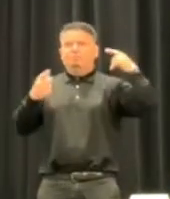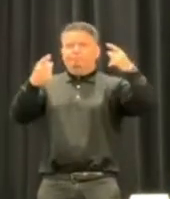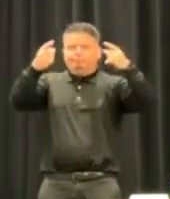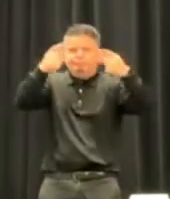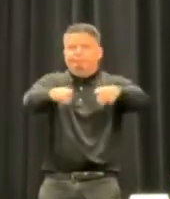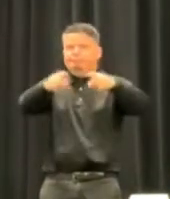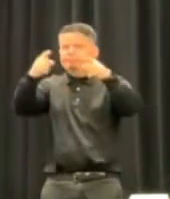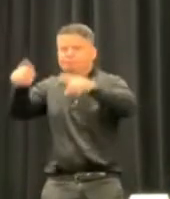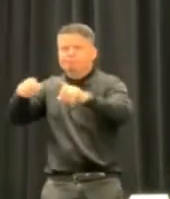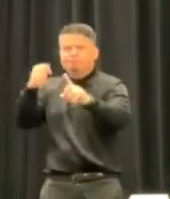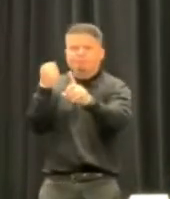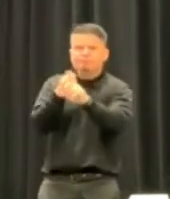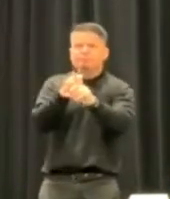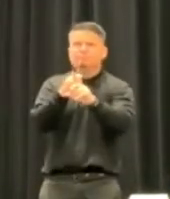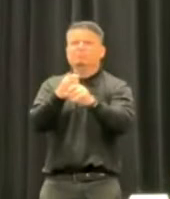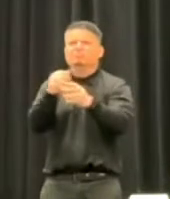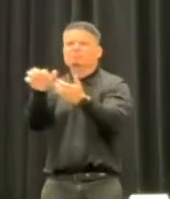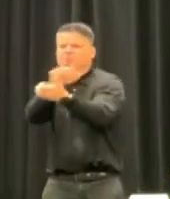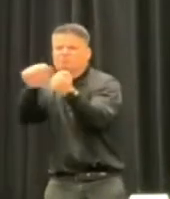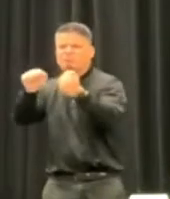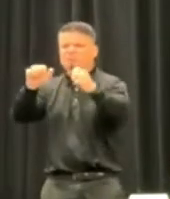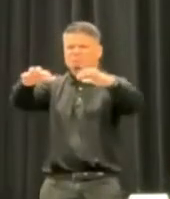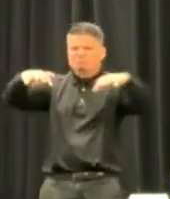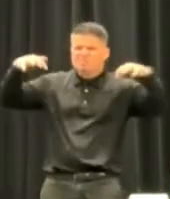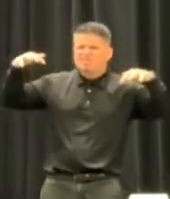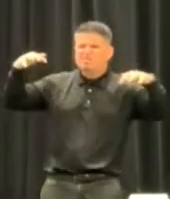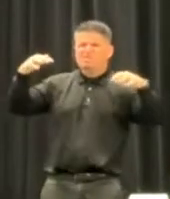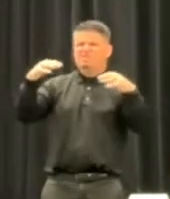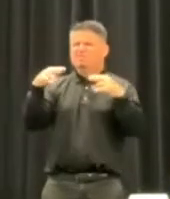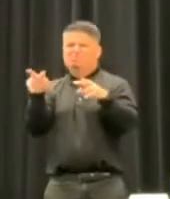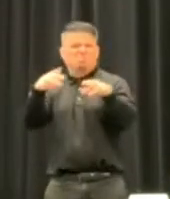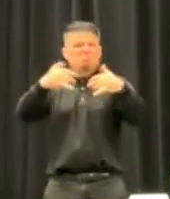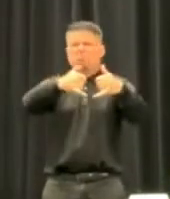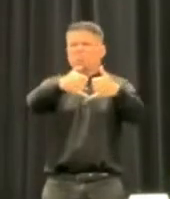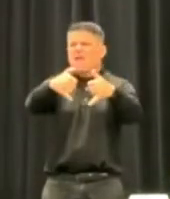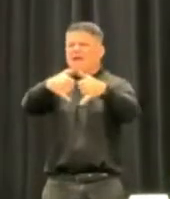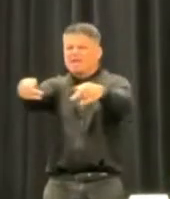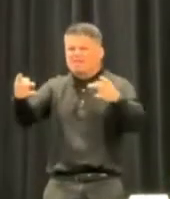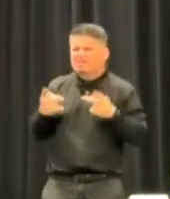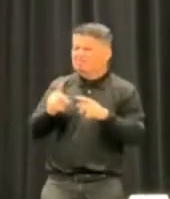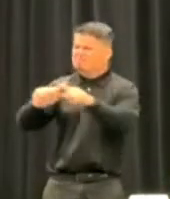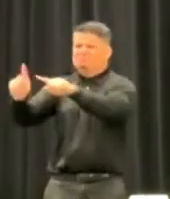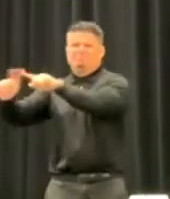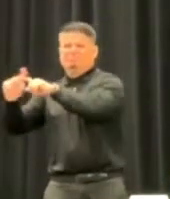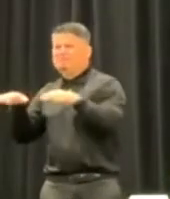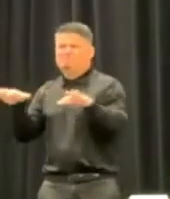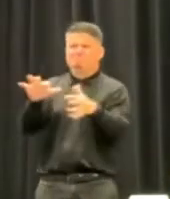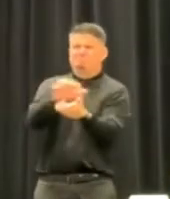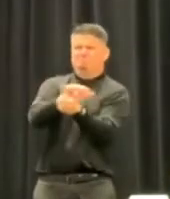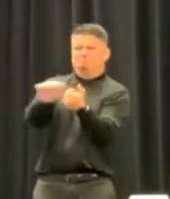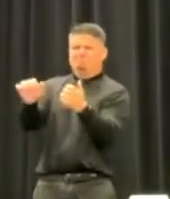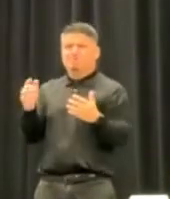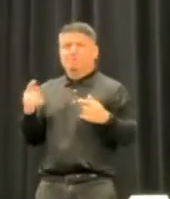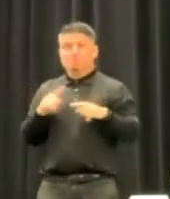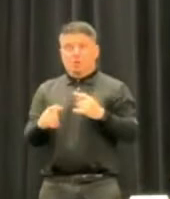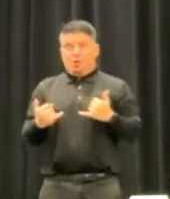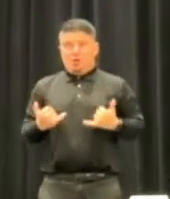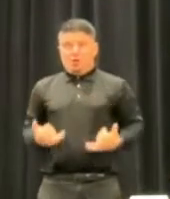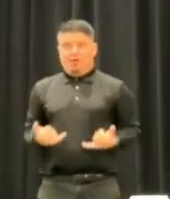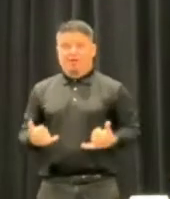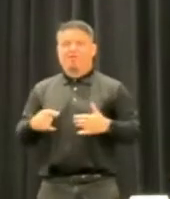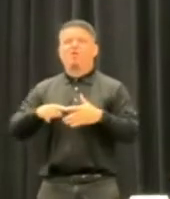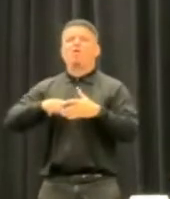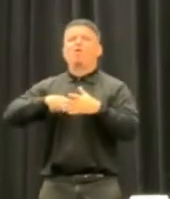que vamos a comenzar las subastas de 111 instalaciones deportivas que